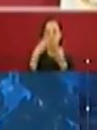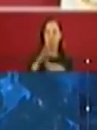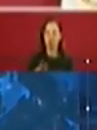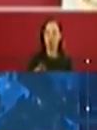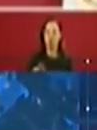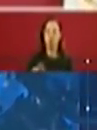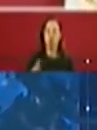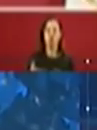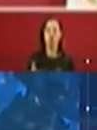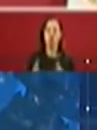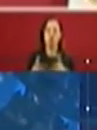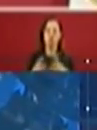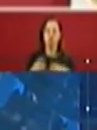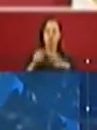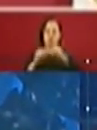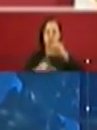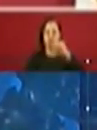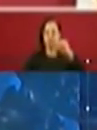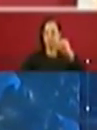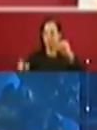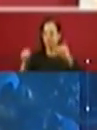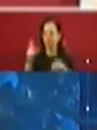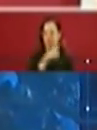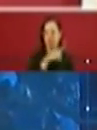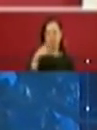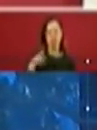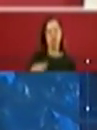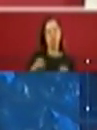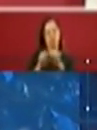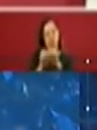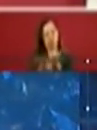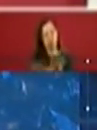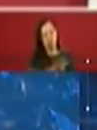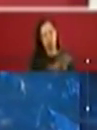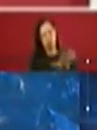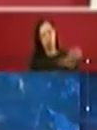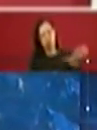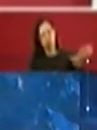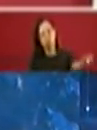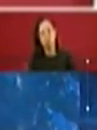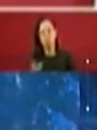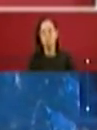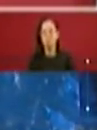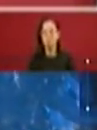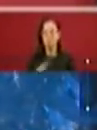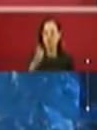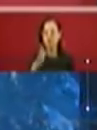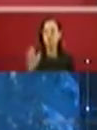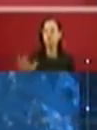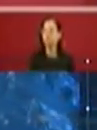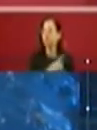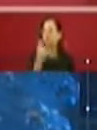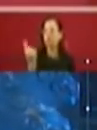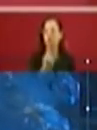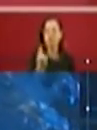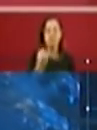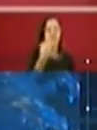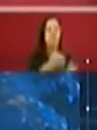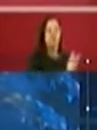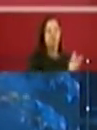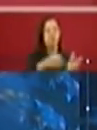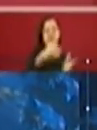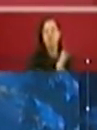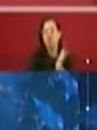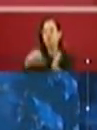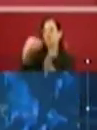hable el subsecretario López-Gatell, incluso enfrente de su jefe, el secretario de Salud, Jorge Alcocer, que pues hoy no habló, ahí